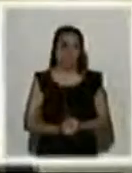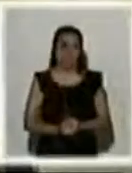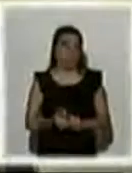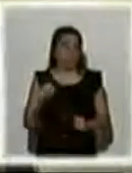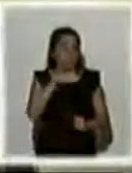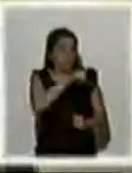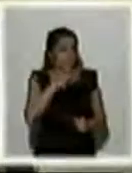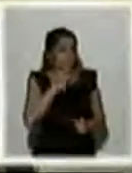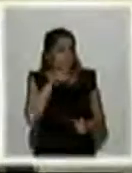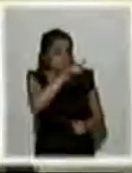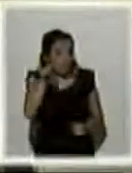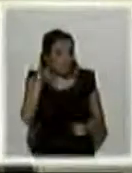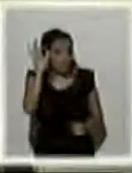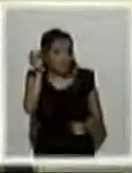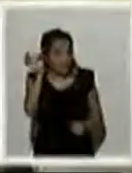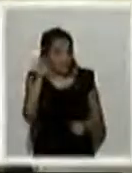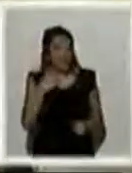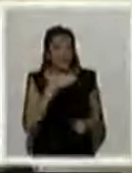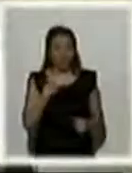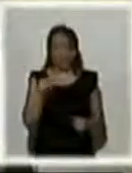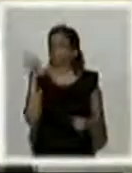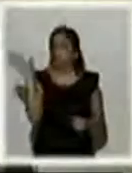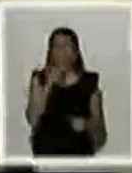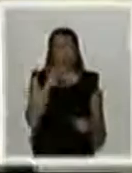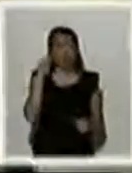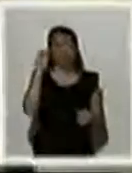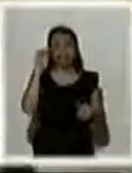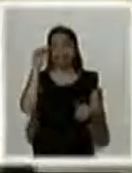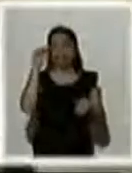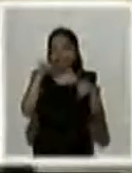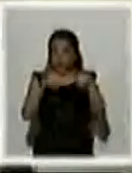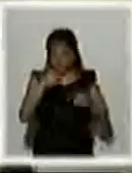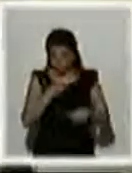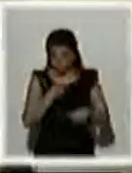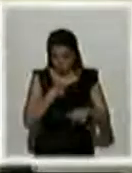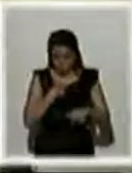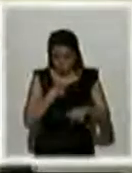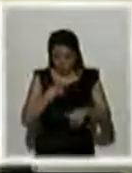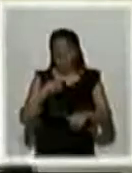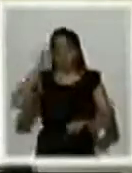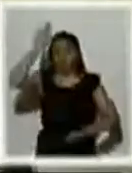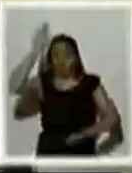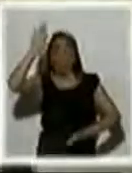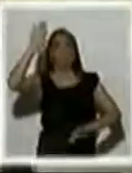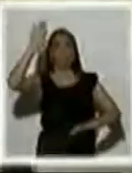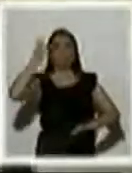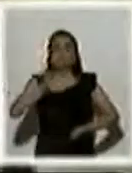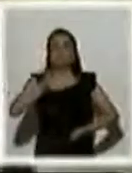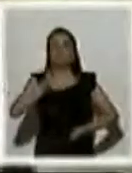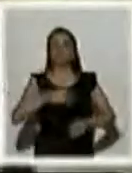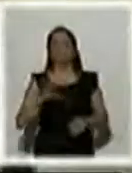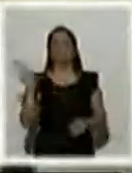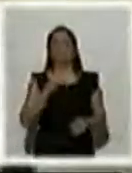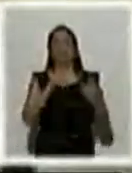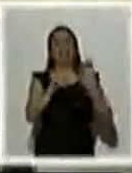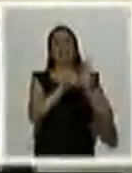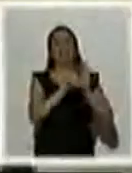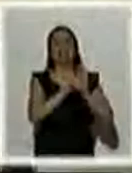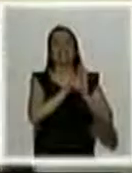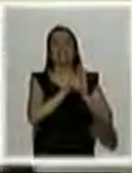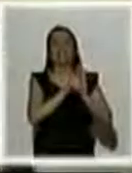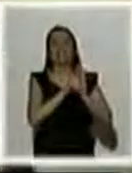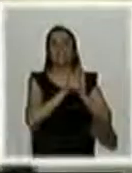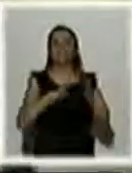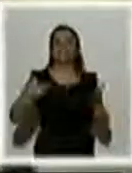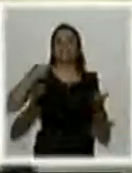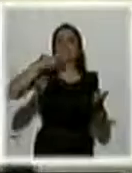materia económica tiene que ver con este tema. Voto a favor todas las leyes que pueden atraer inversiones al país y, consecuentemente,